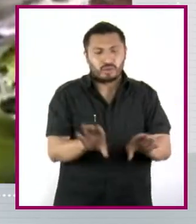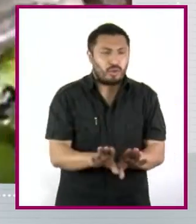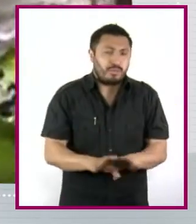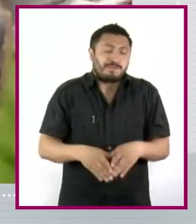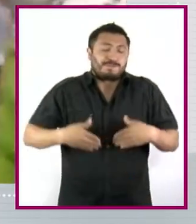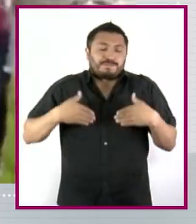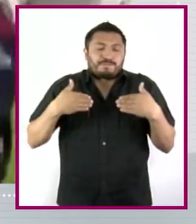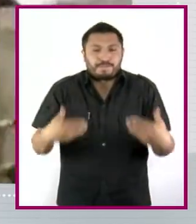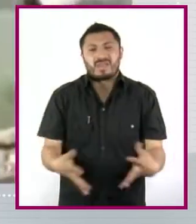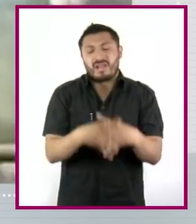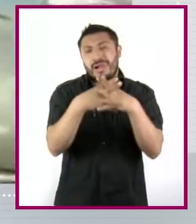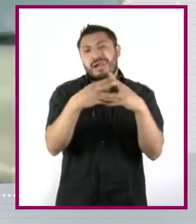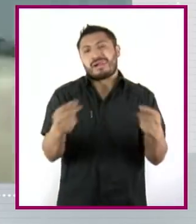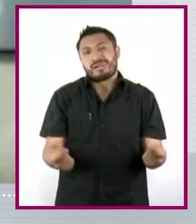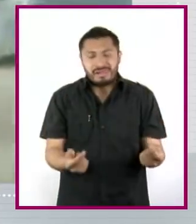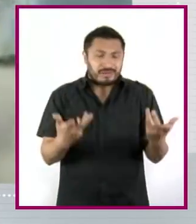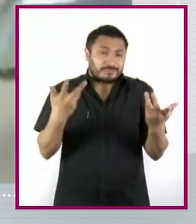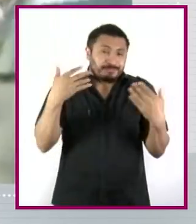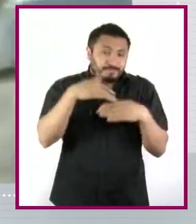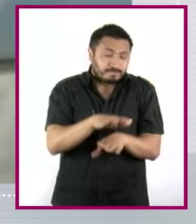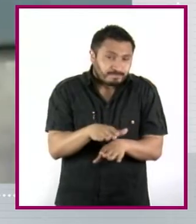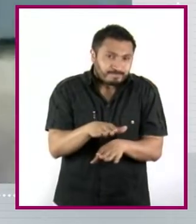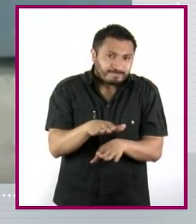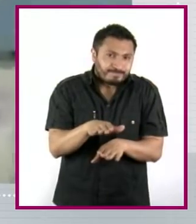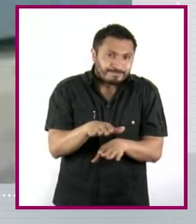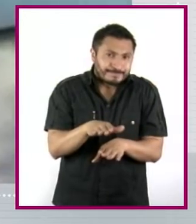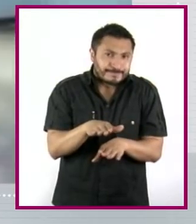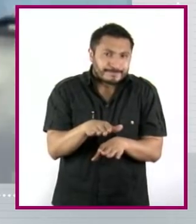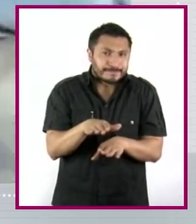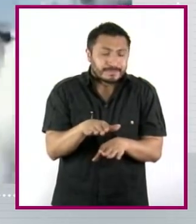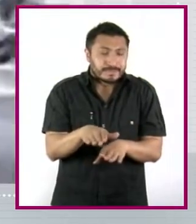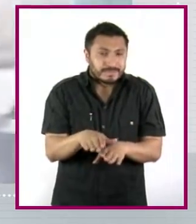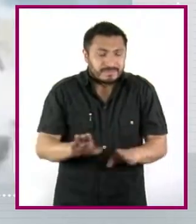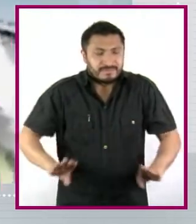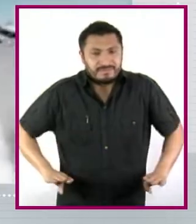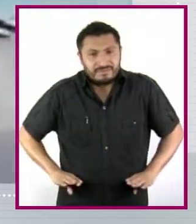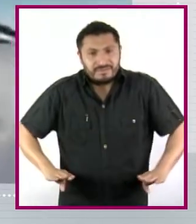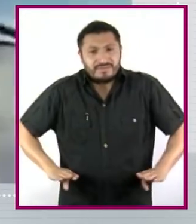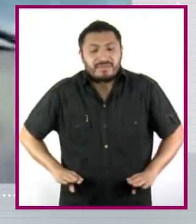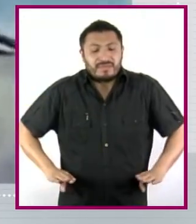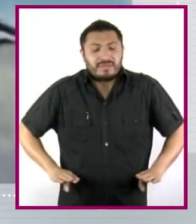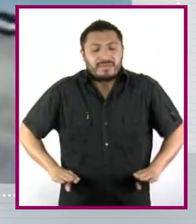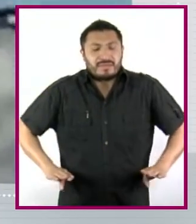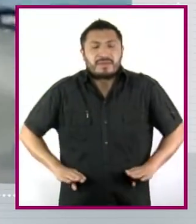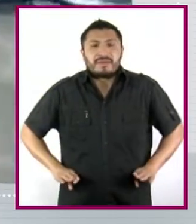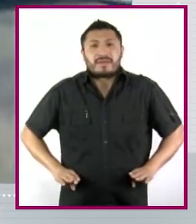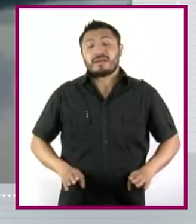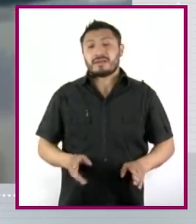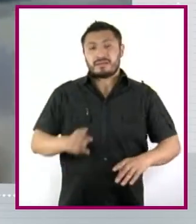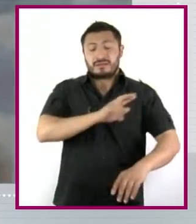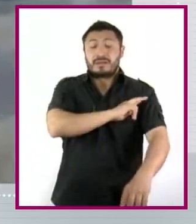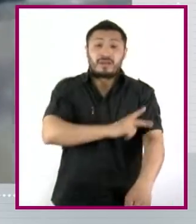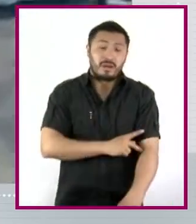desconfianza hacia ciertas estructuras de poder,